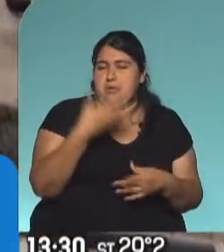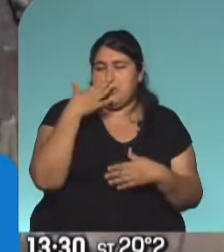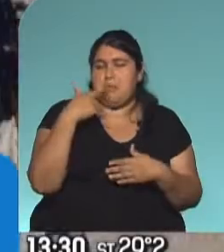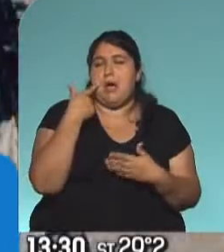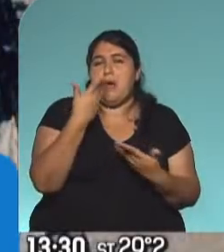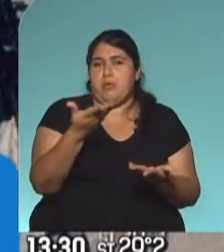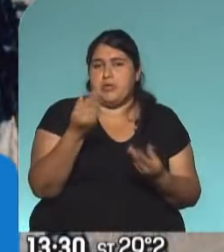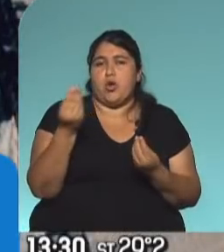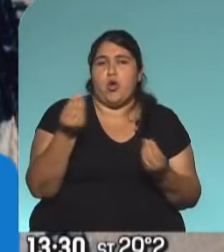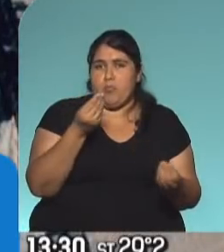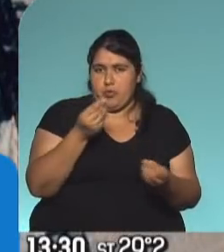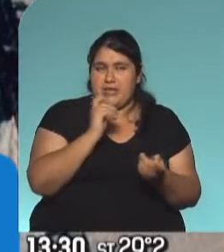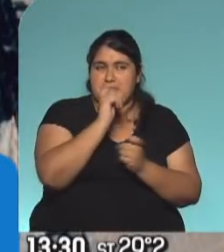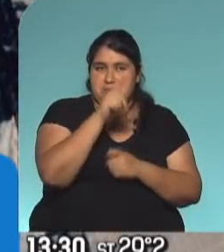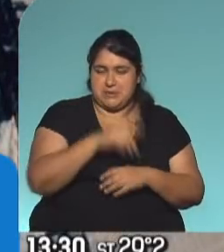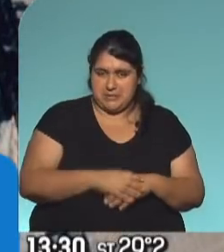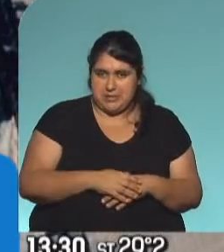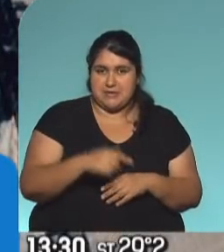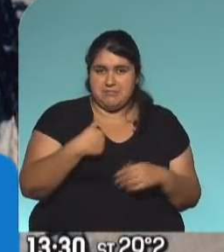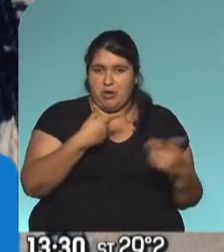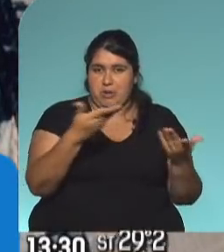con nuestro entrevistado. Que ya lo presentamos.